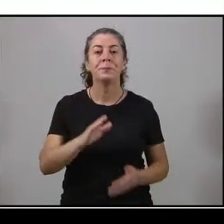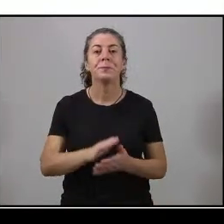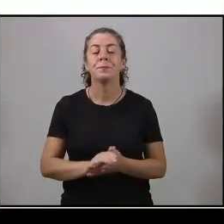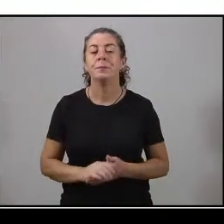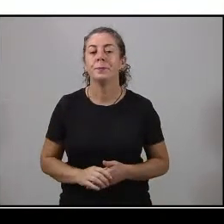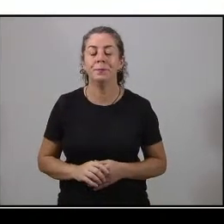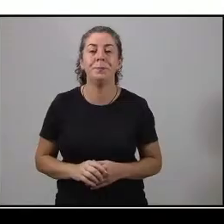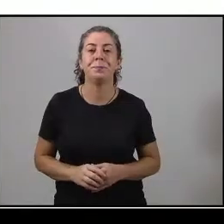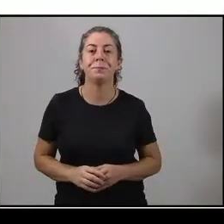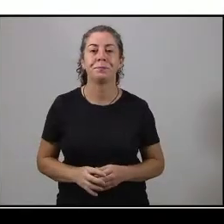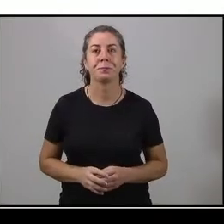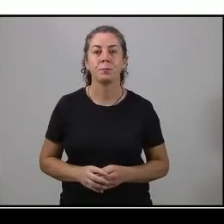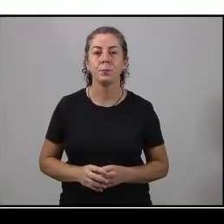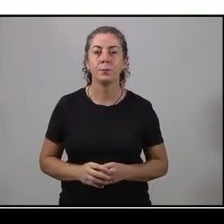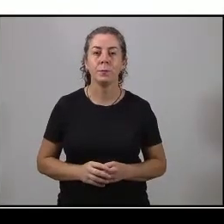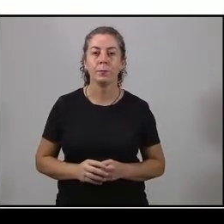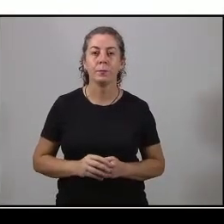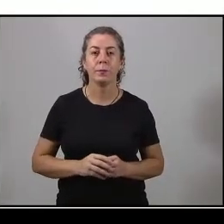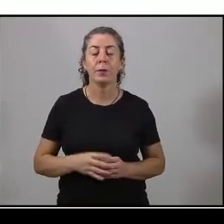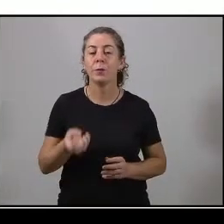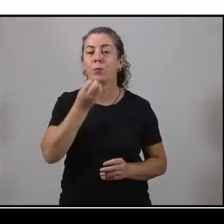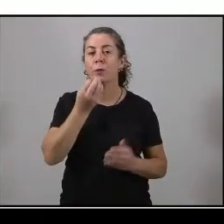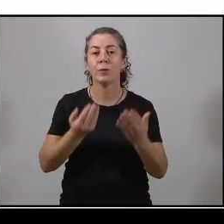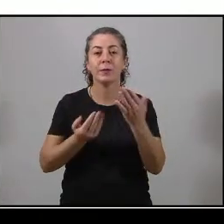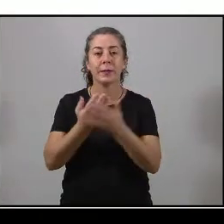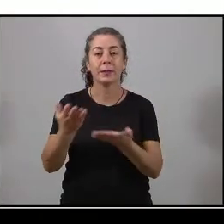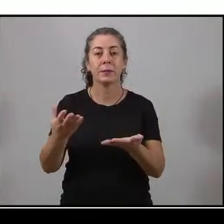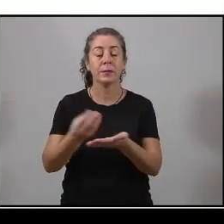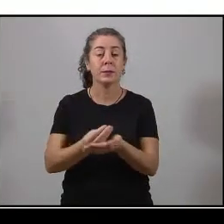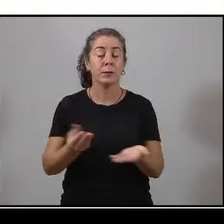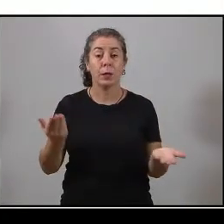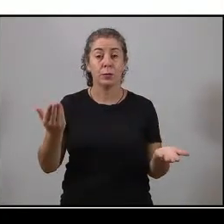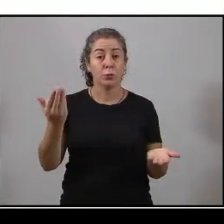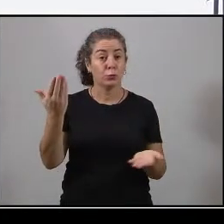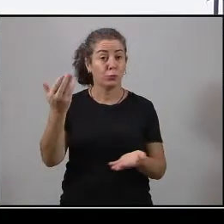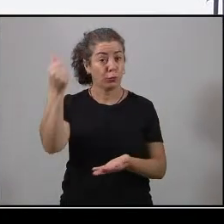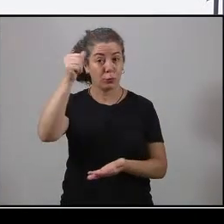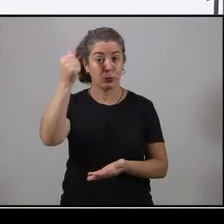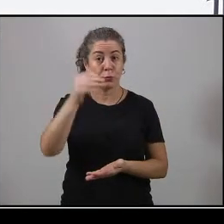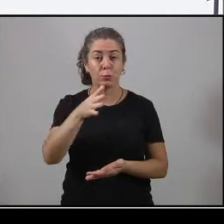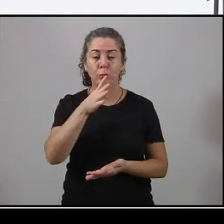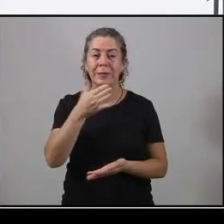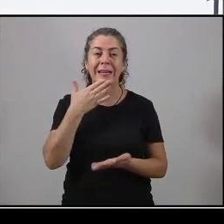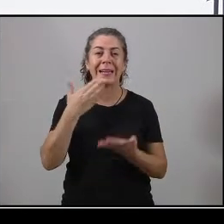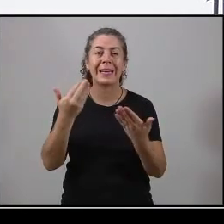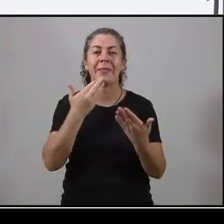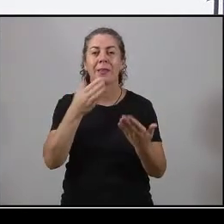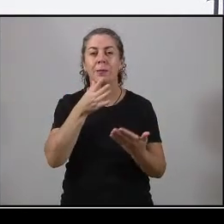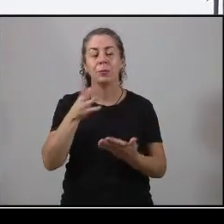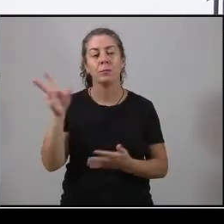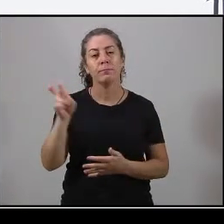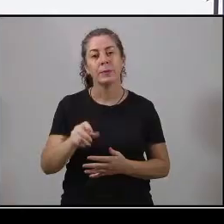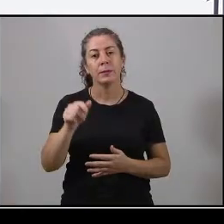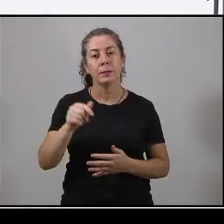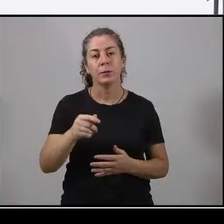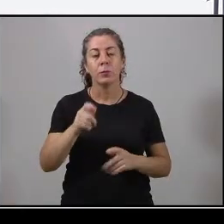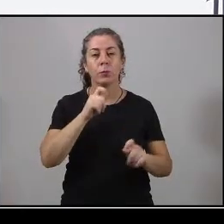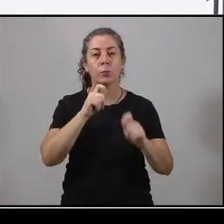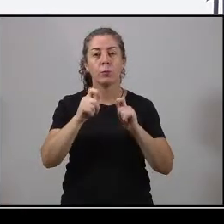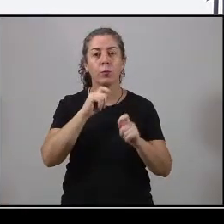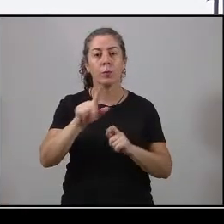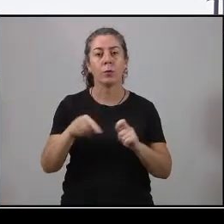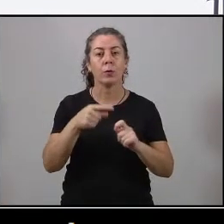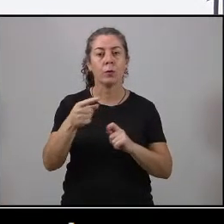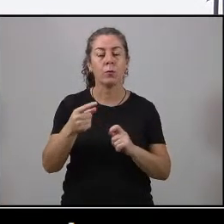Estamos todos preparados. Muy buenos días a todos y muchas gracias por asistir a esta rueda posterior al Consejo de